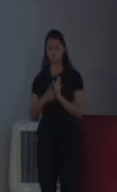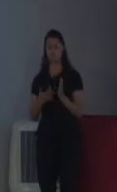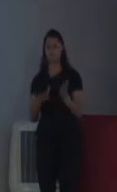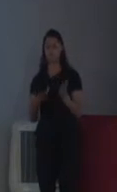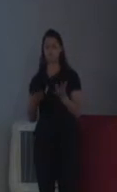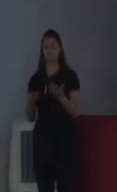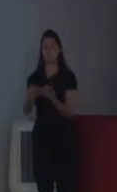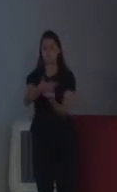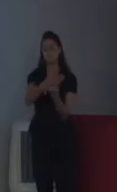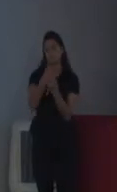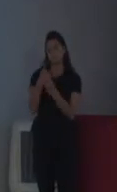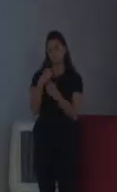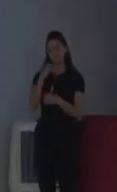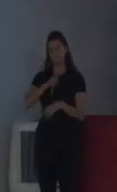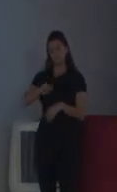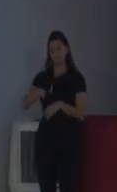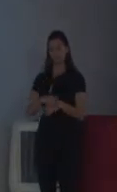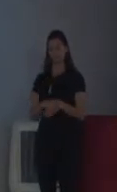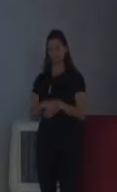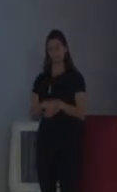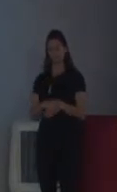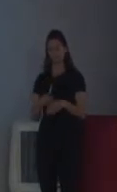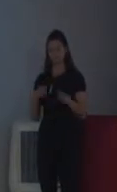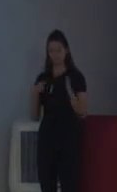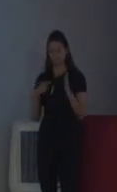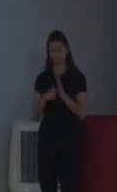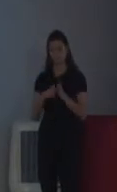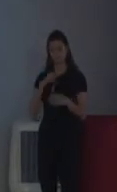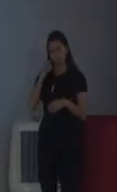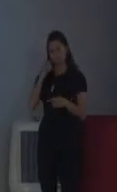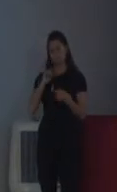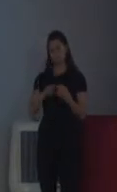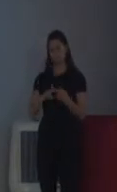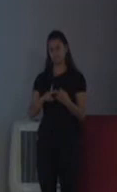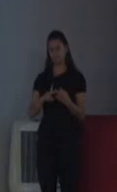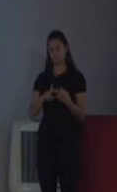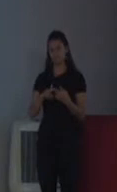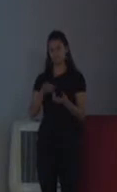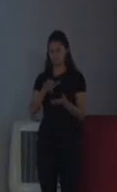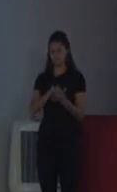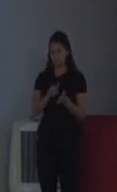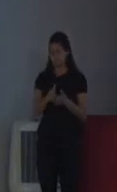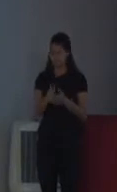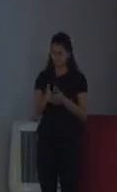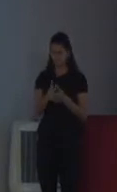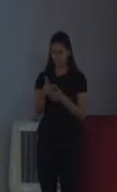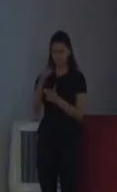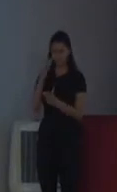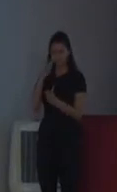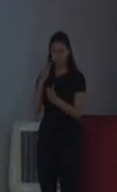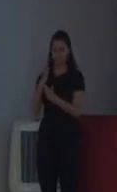protección de los derechos. Ese es el objetivo, a eso nos lleva.